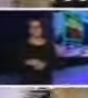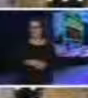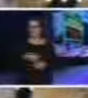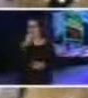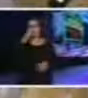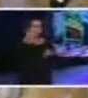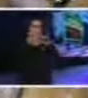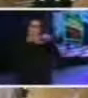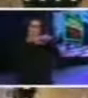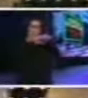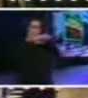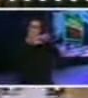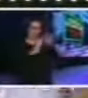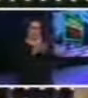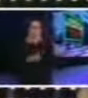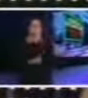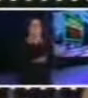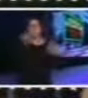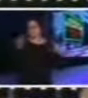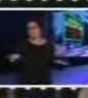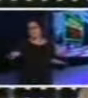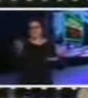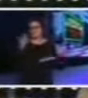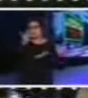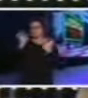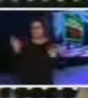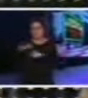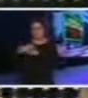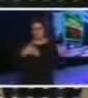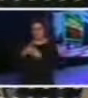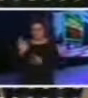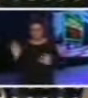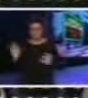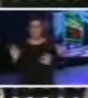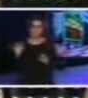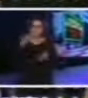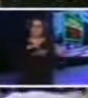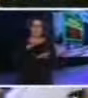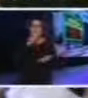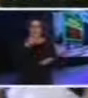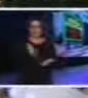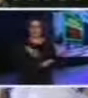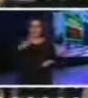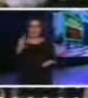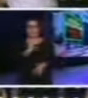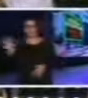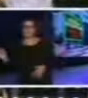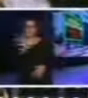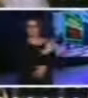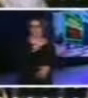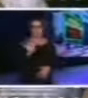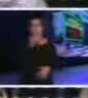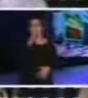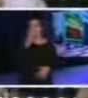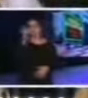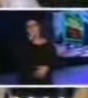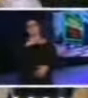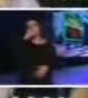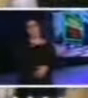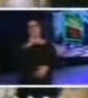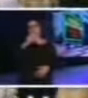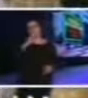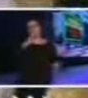Bueno, disculpen por esta pequeña interrupción. Esto es lo que nos pasa a los niños que vivimos divididos. Ahora vamos con nuestro tema, El Niño Ping-Pong, para todos